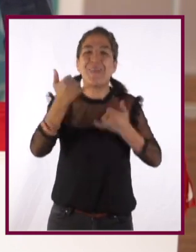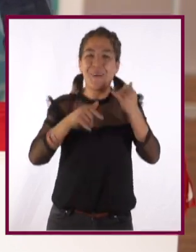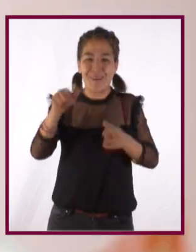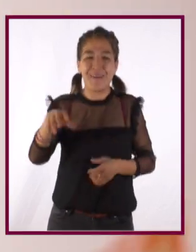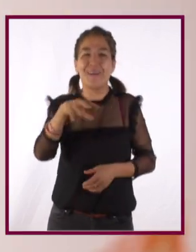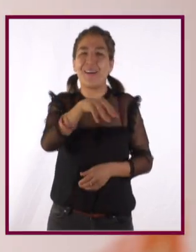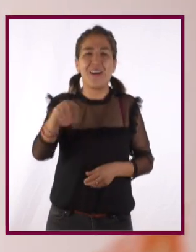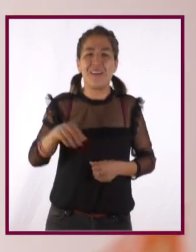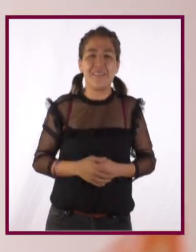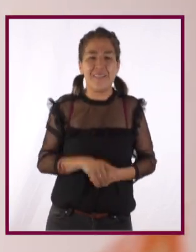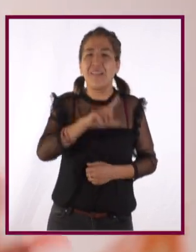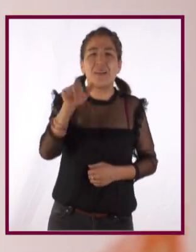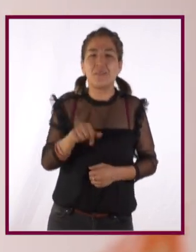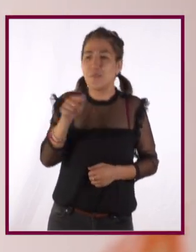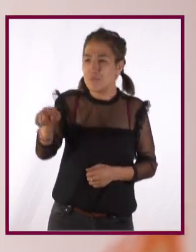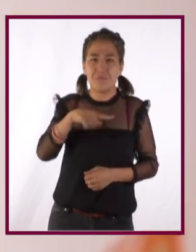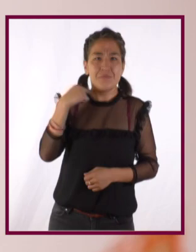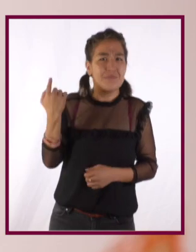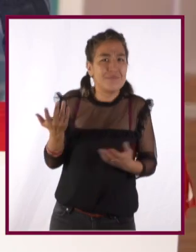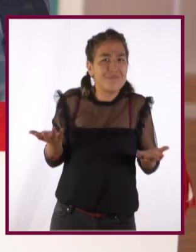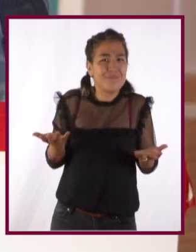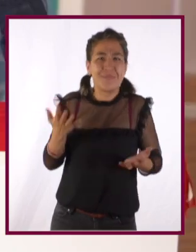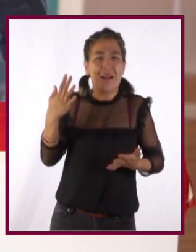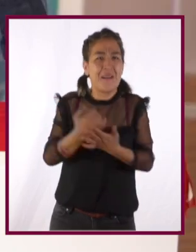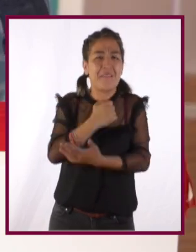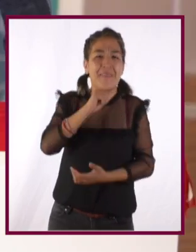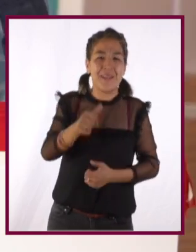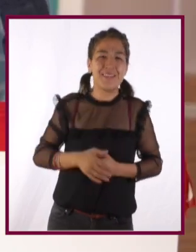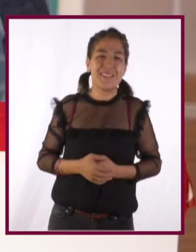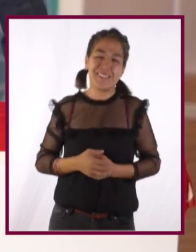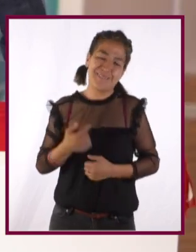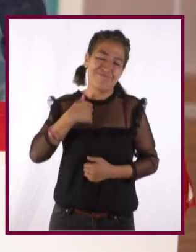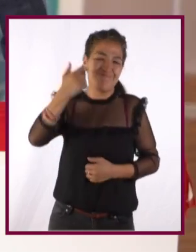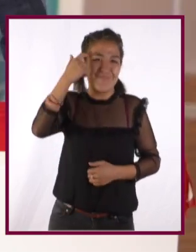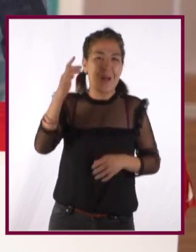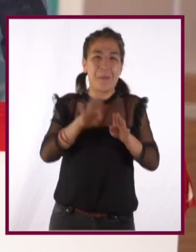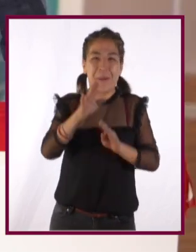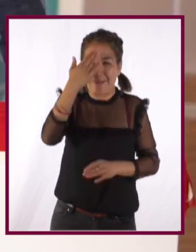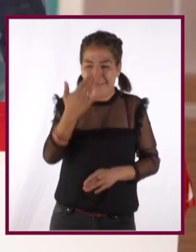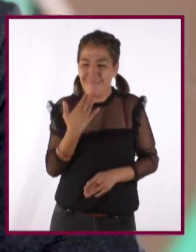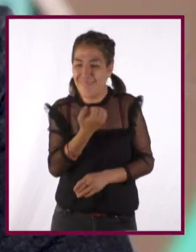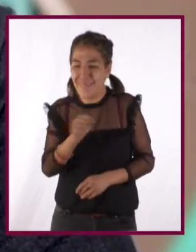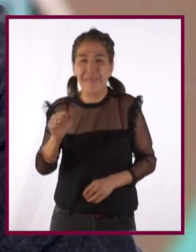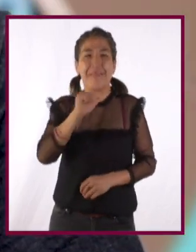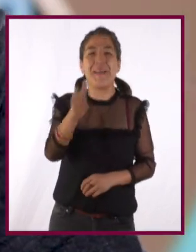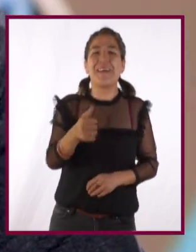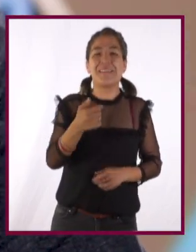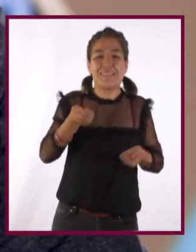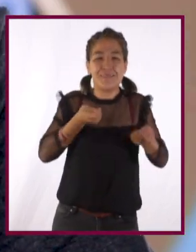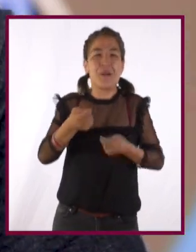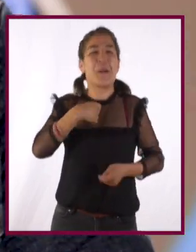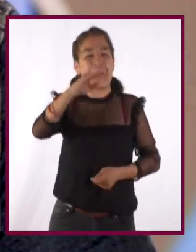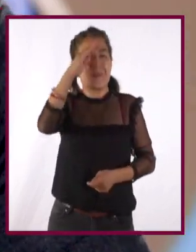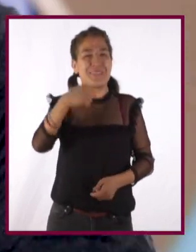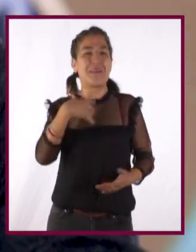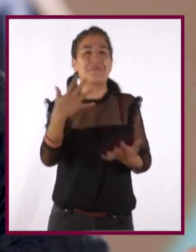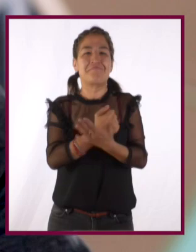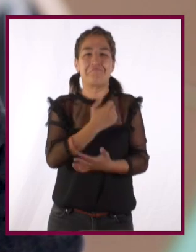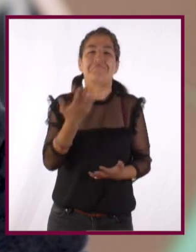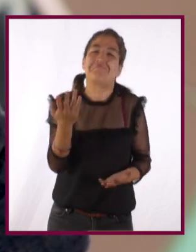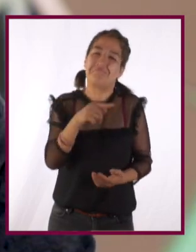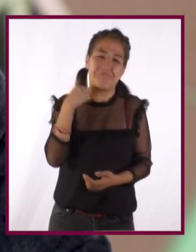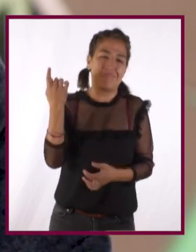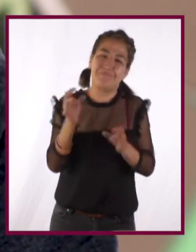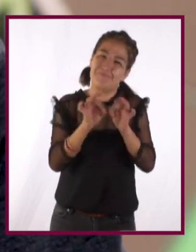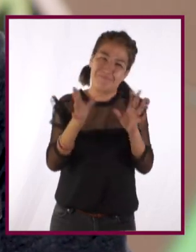primera jugada. Pero, ¿y luego por qué no ganaste? Pues porque me falló mi estrategia, me emocioné mucho por saber que tenía la ventaja, yo